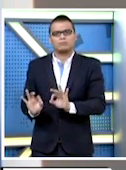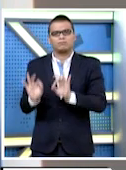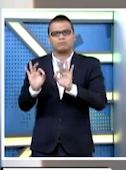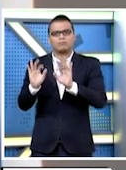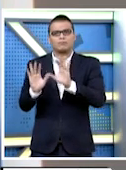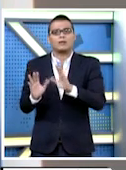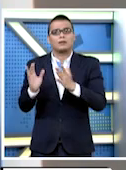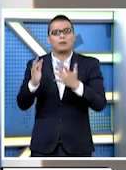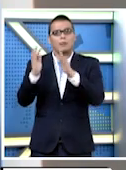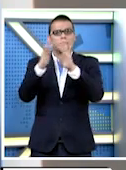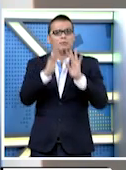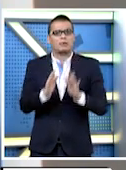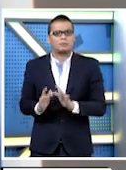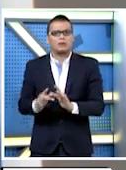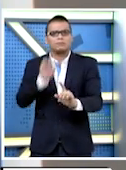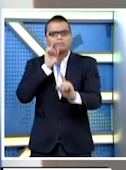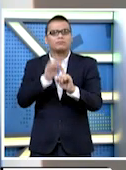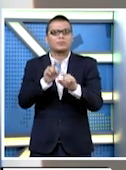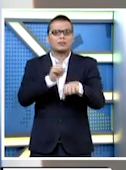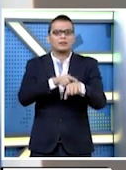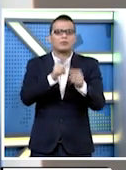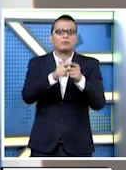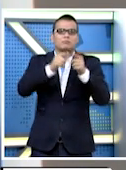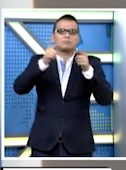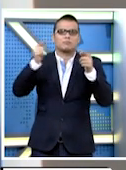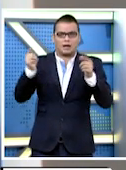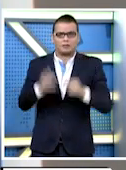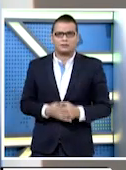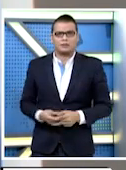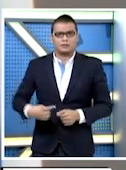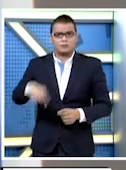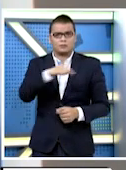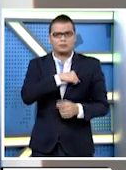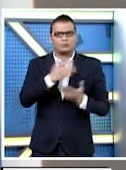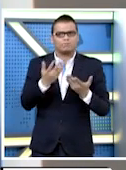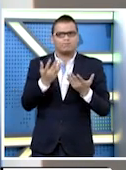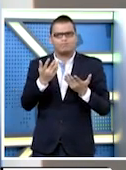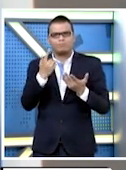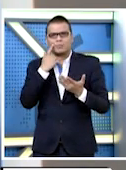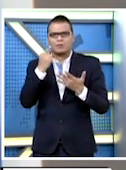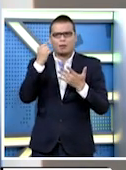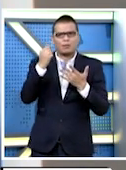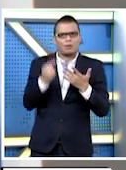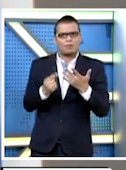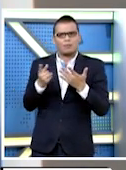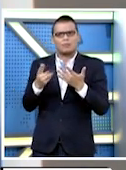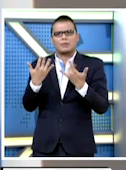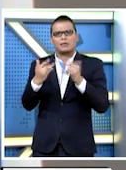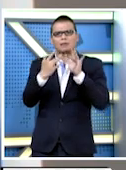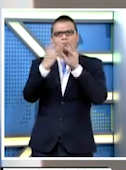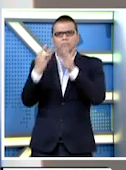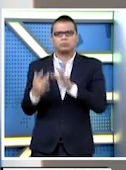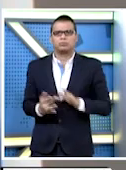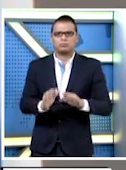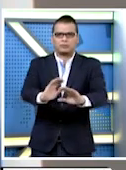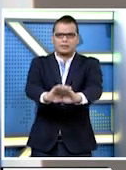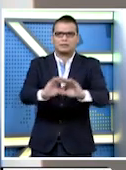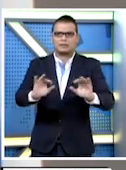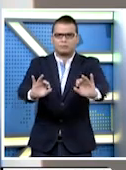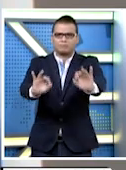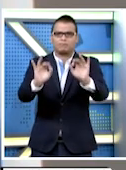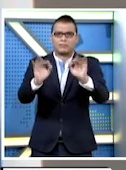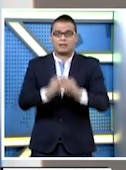poder mantener una cuarentena en el tiempo. Nosotros estamos buscando sincronizar todos estos elementos, pero si lo que